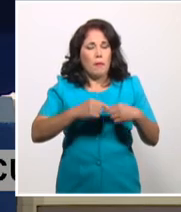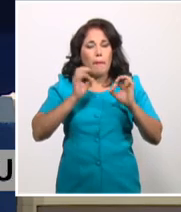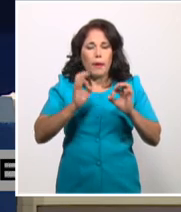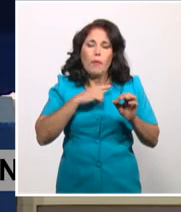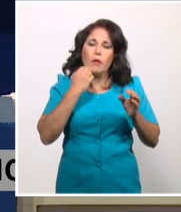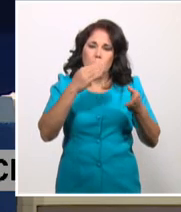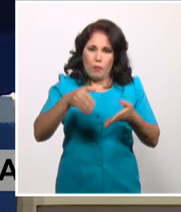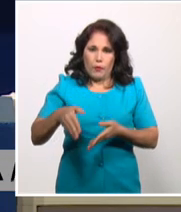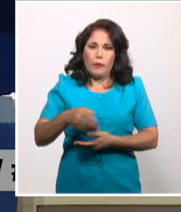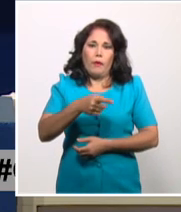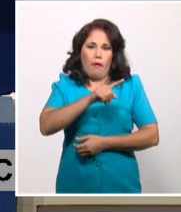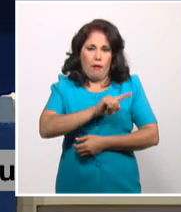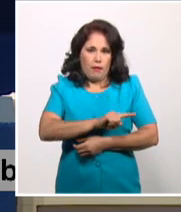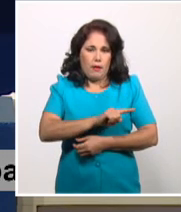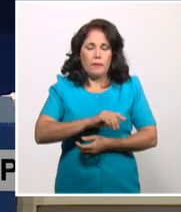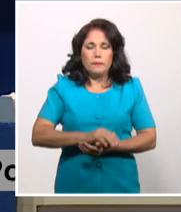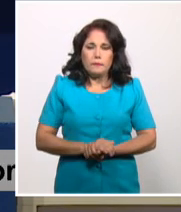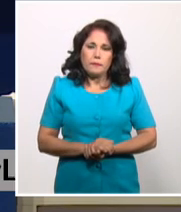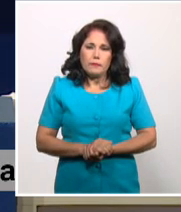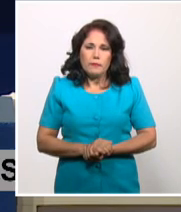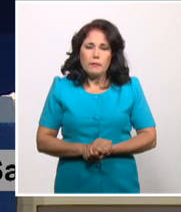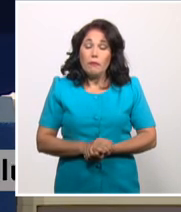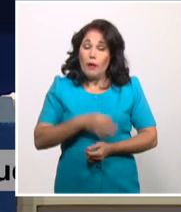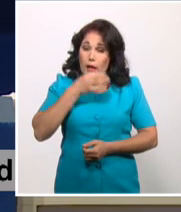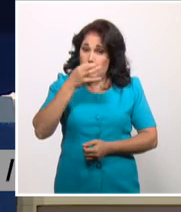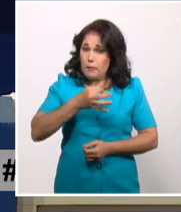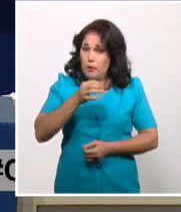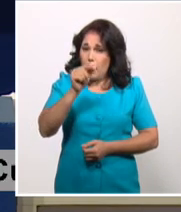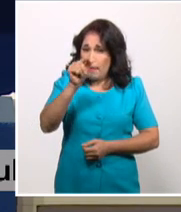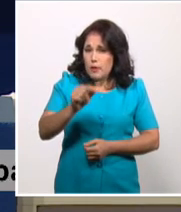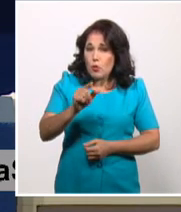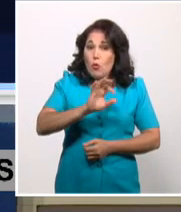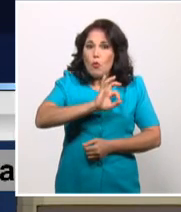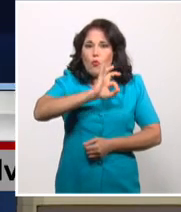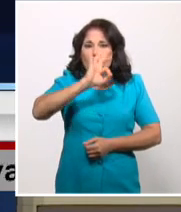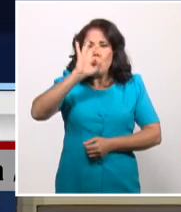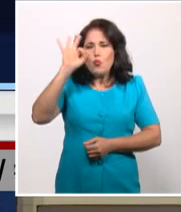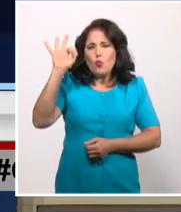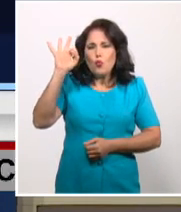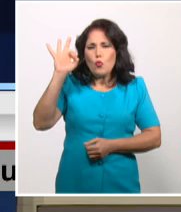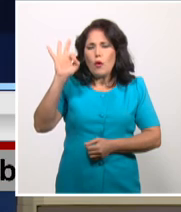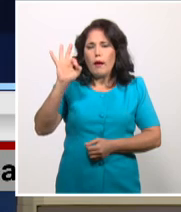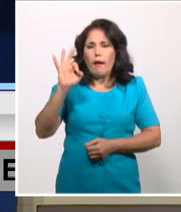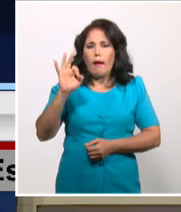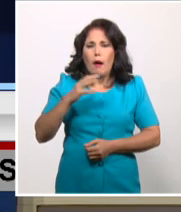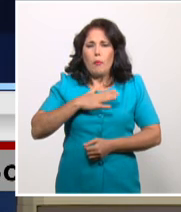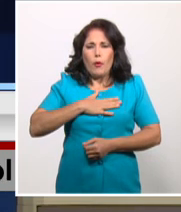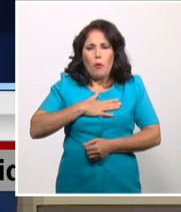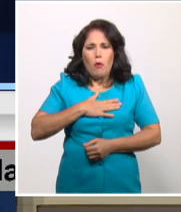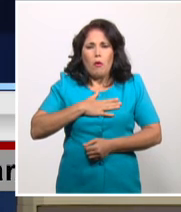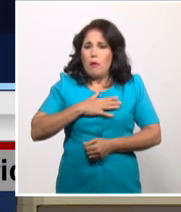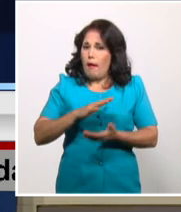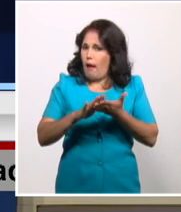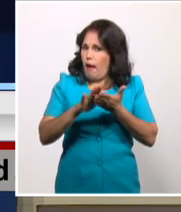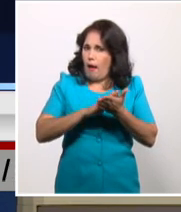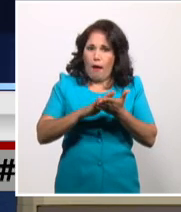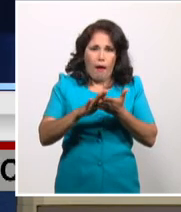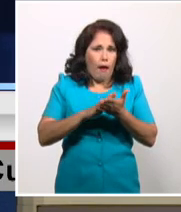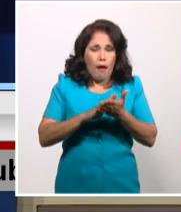fallece este paciente. Hay que decir que este paciente nunca desarrolló síntomas respiratorios, de todas